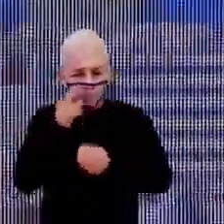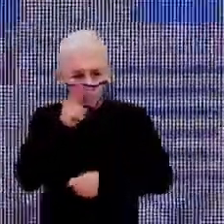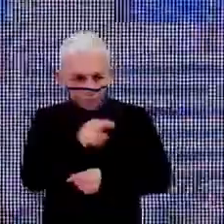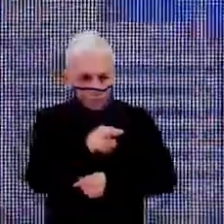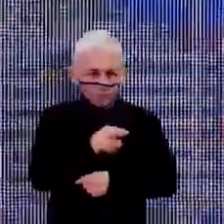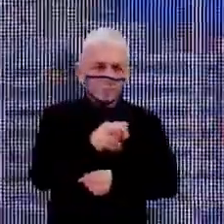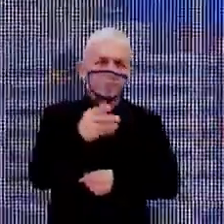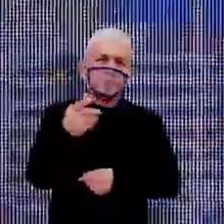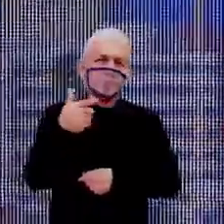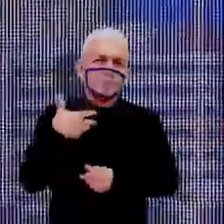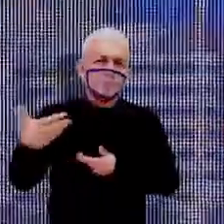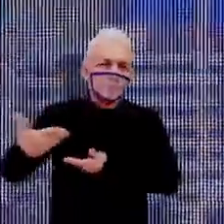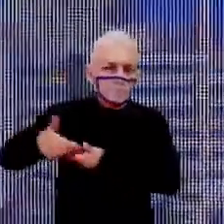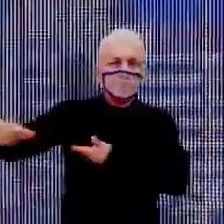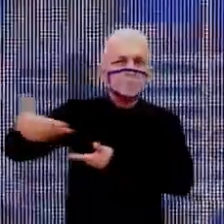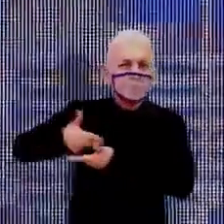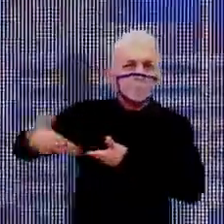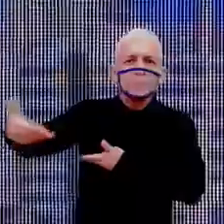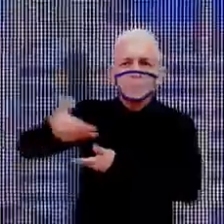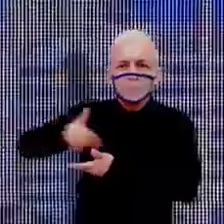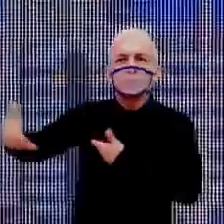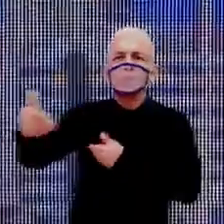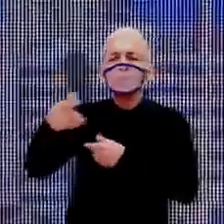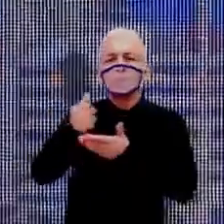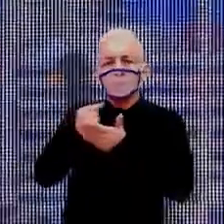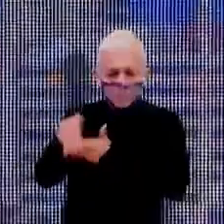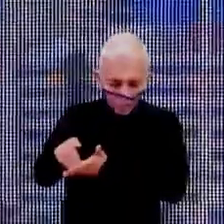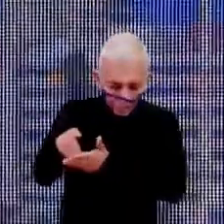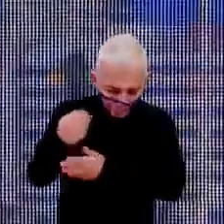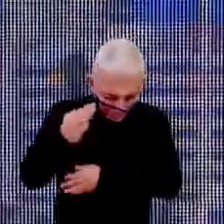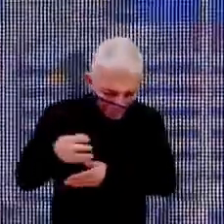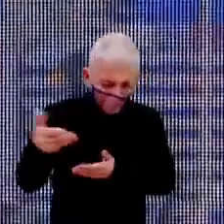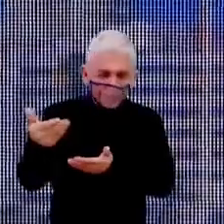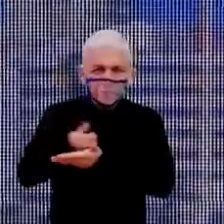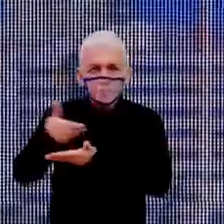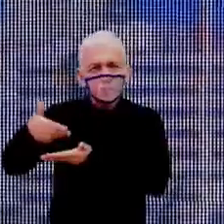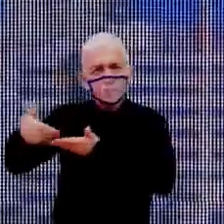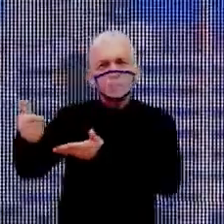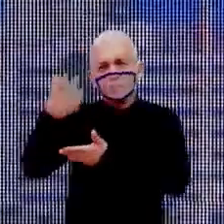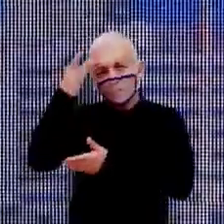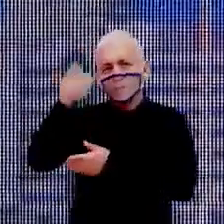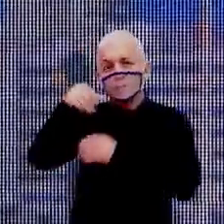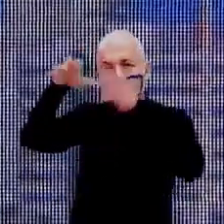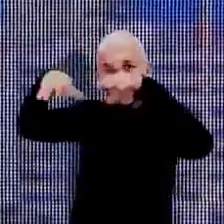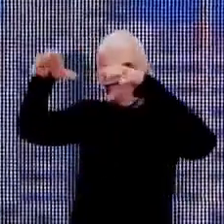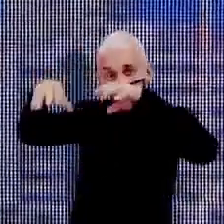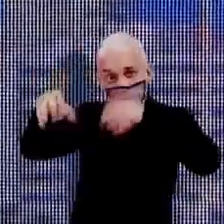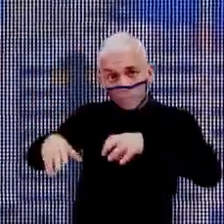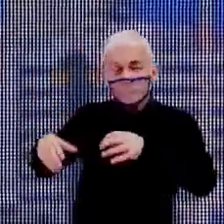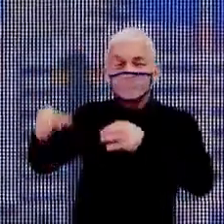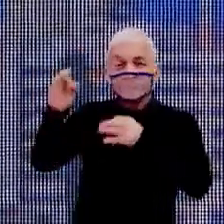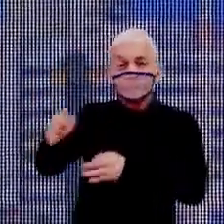la gente nos pide que los ayudemos, porque cada vez que llueve,